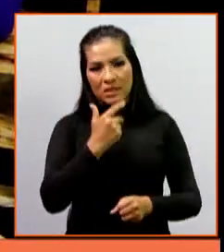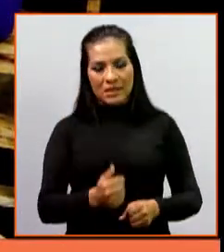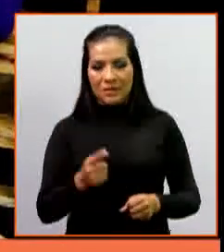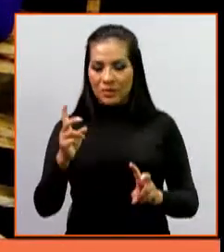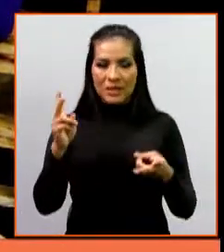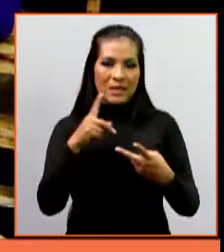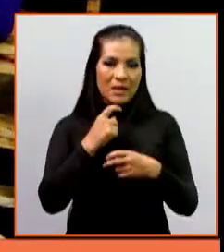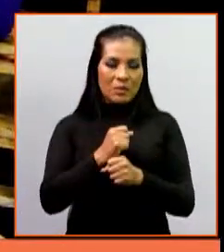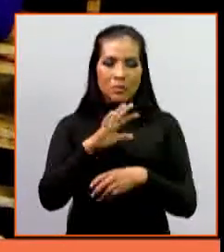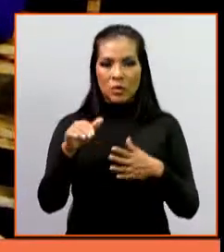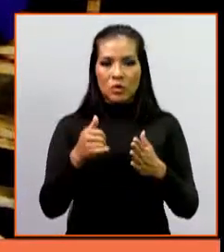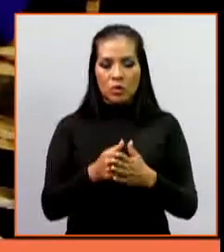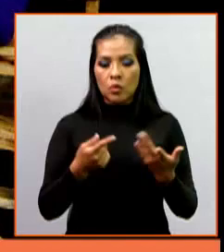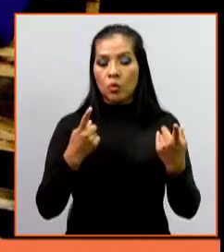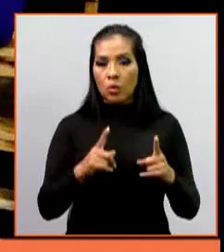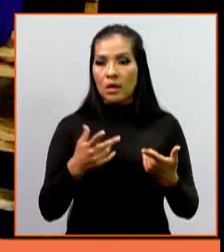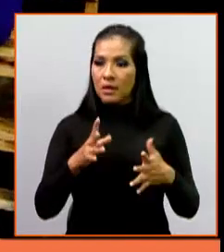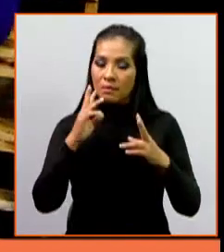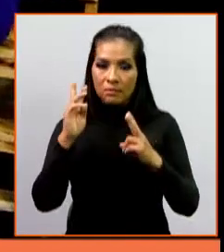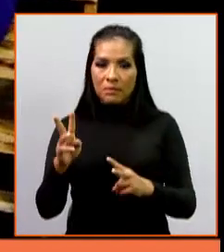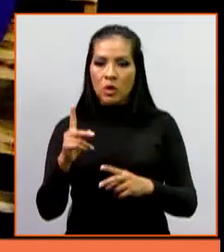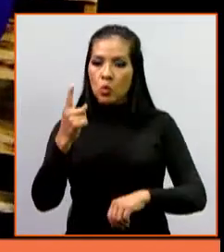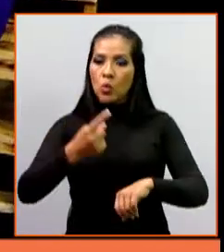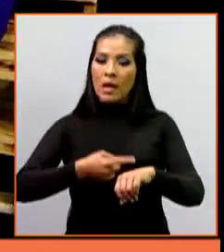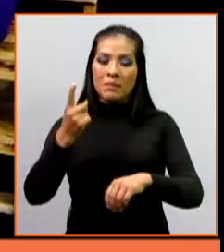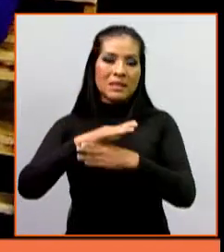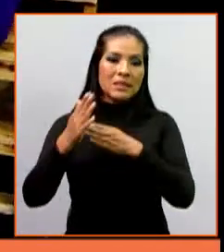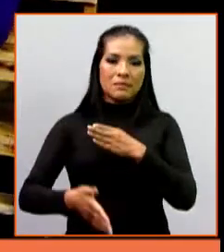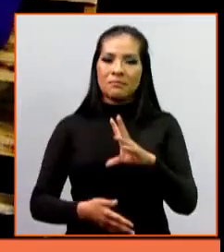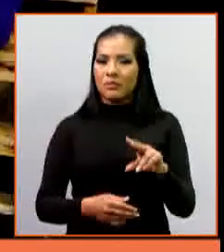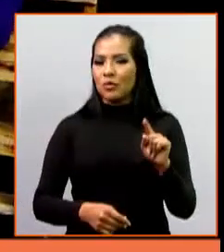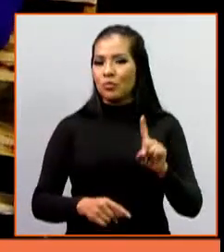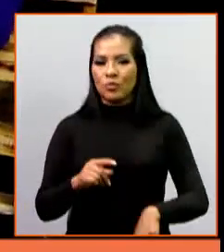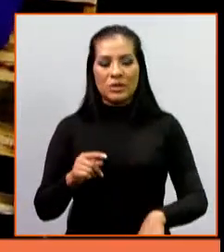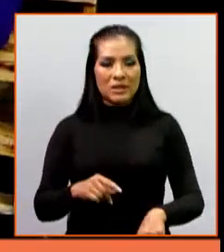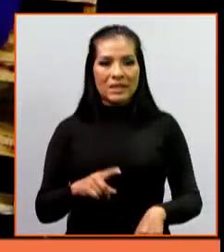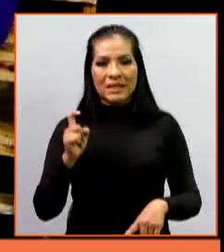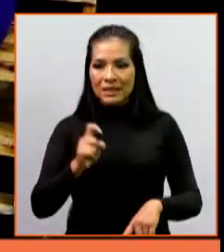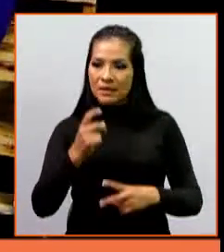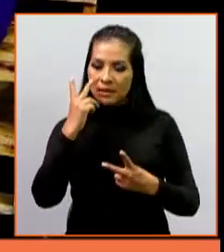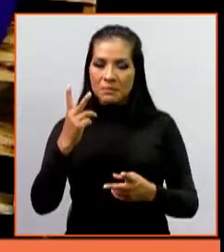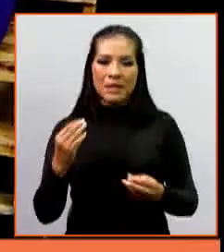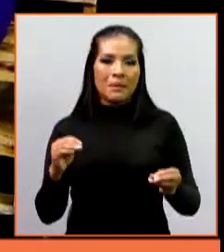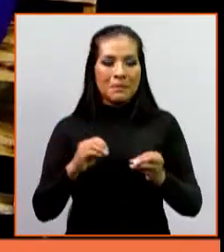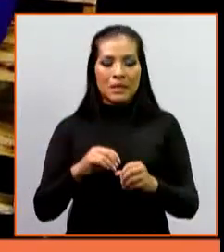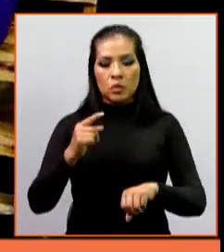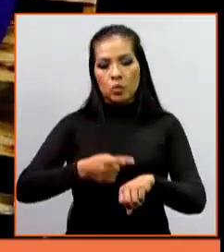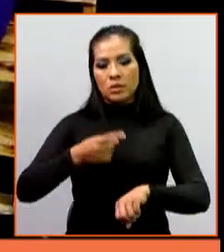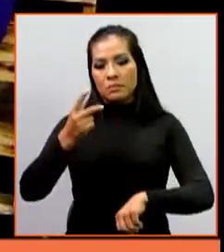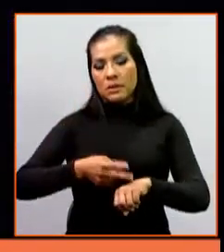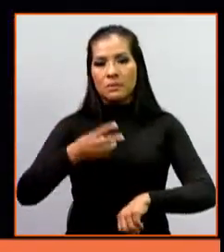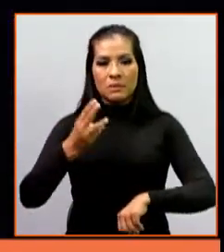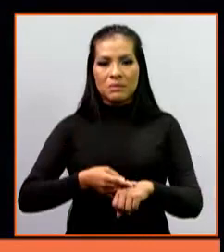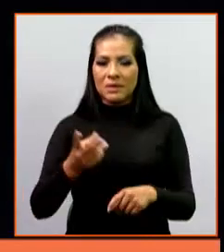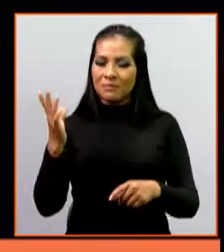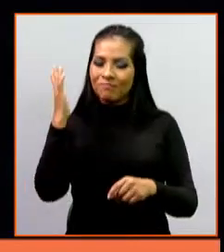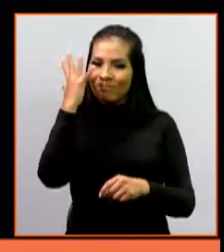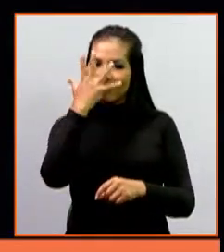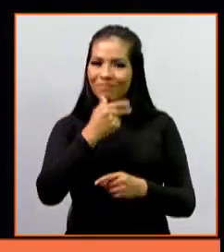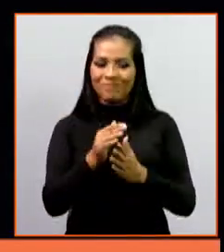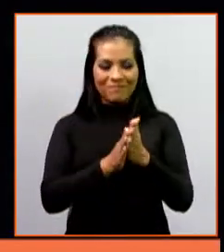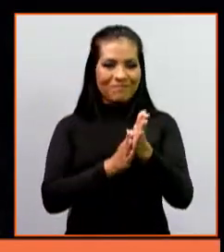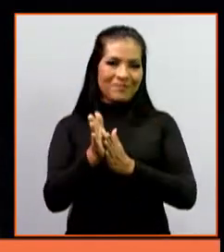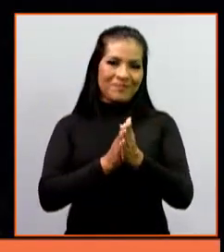que no puedes verla una sola vez, ¿no? Tienes que verla muchas veces, porque además que es súper divertida. Ah,